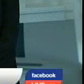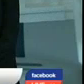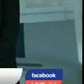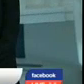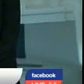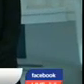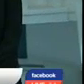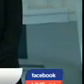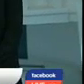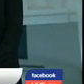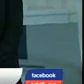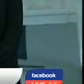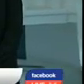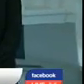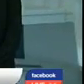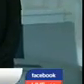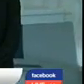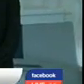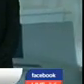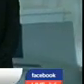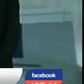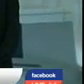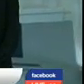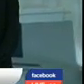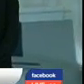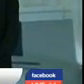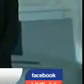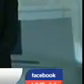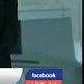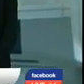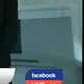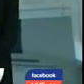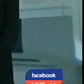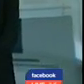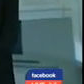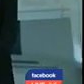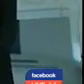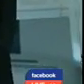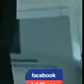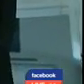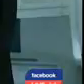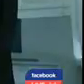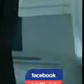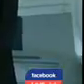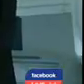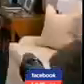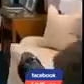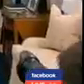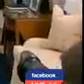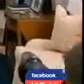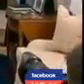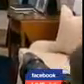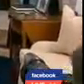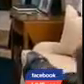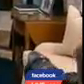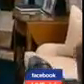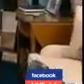México, Andrés Manuel López Obrador, con su homólogo Joe Biden, en su segunda visita a los Estados Unidos.